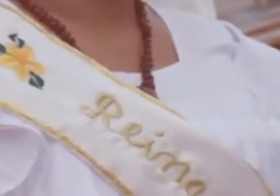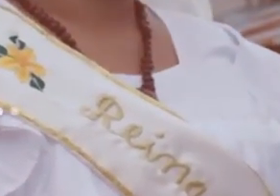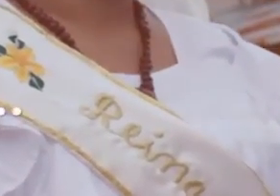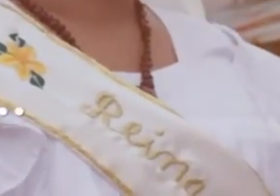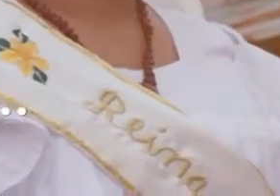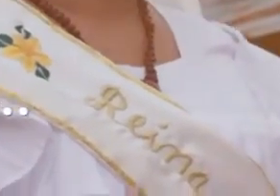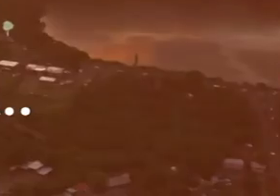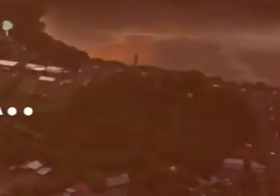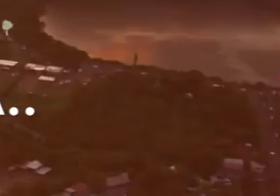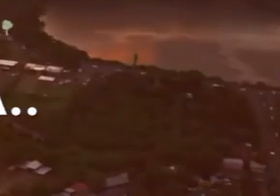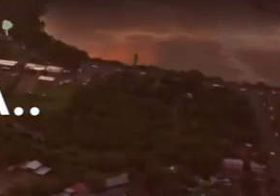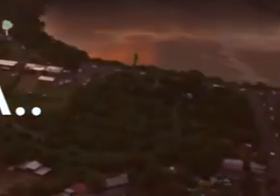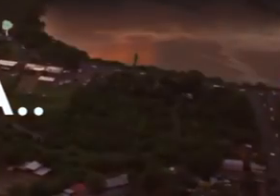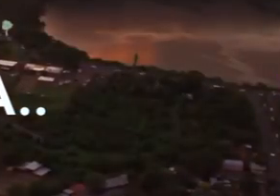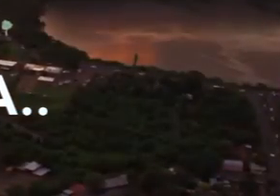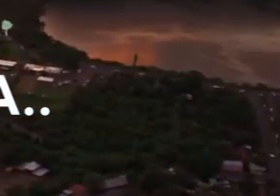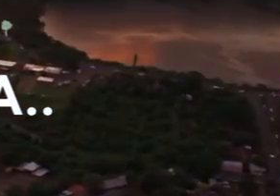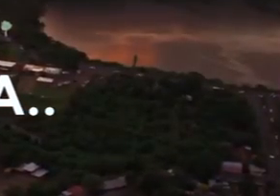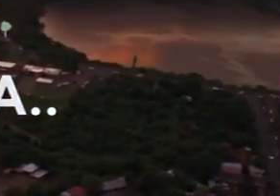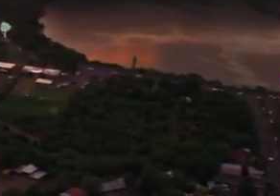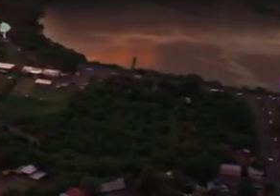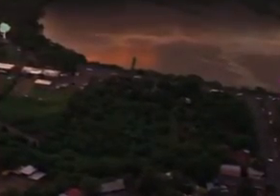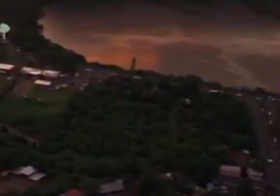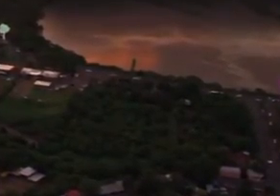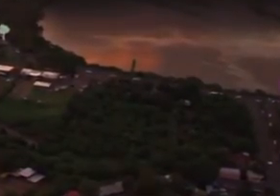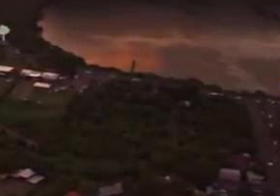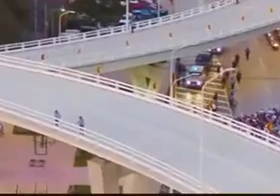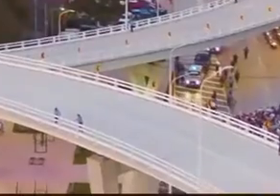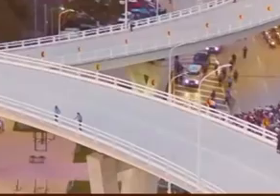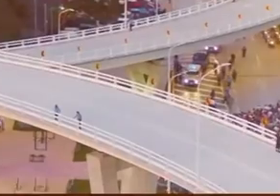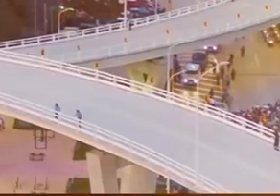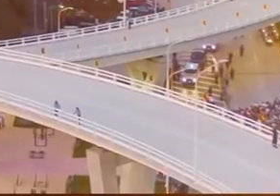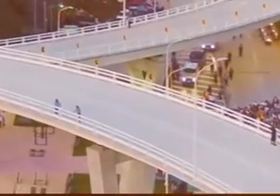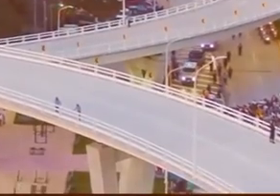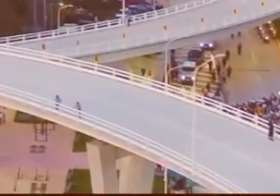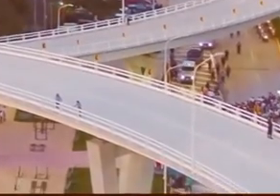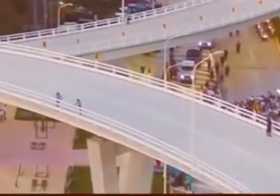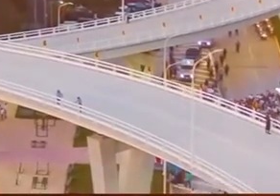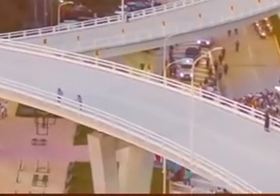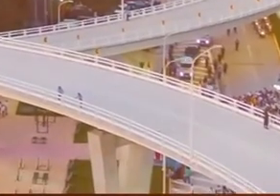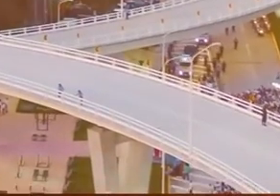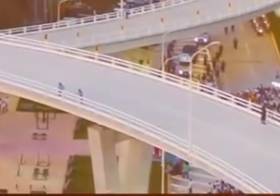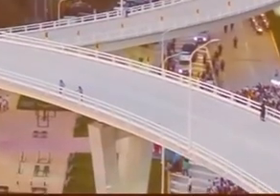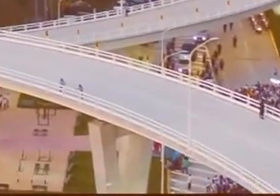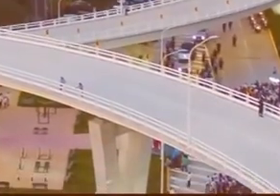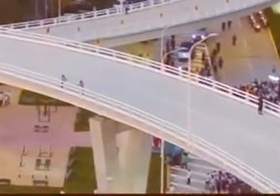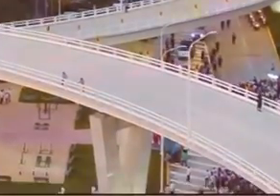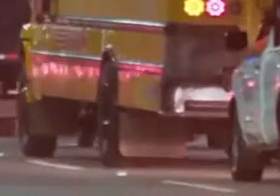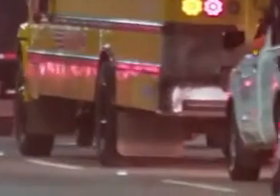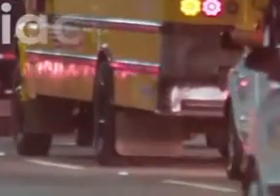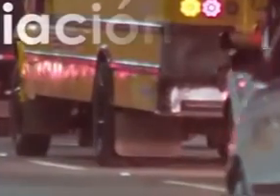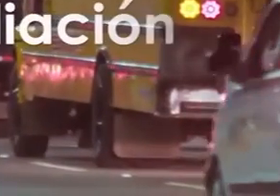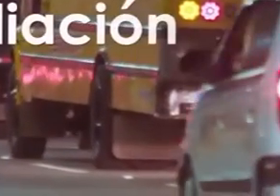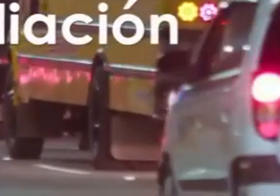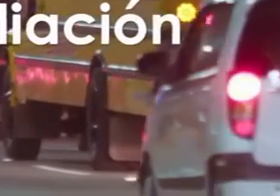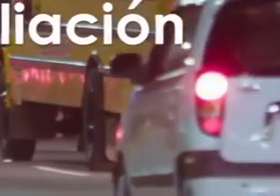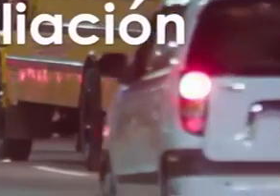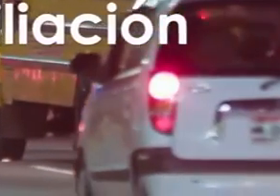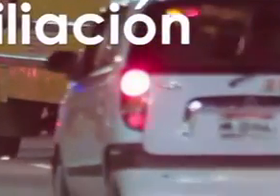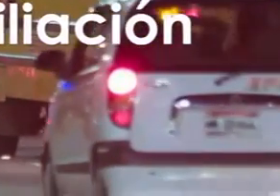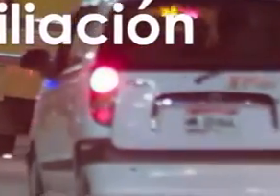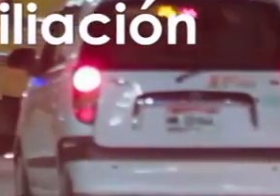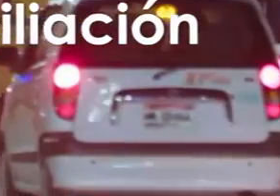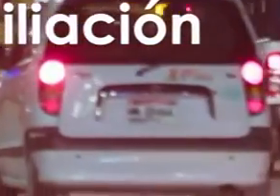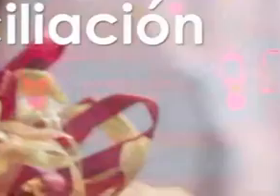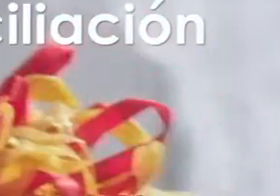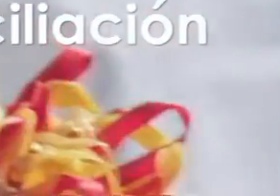Todo por la patria, caminando juntos en amor por Nicaragua, por nuevos días, tiempos de reconciliación